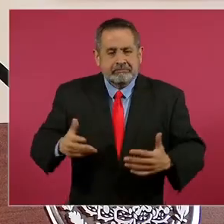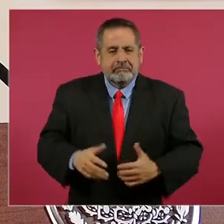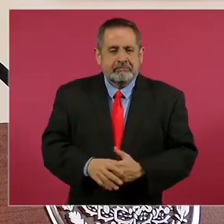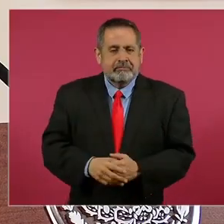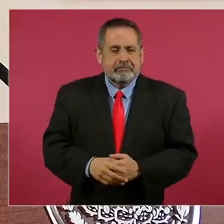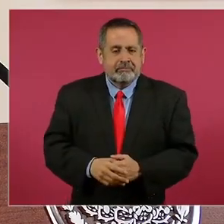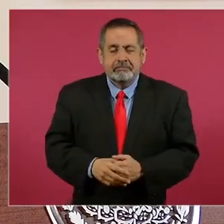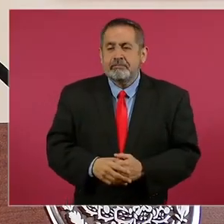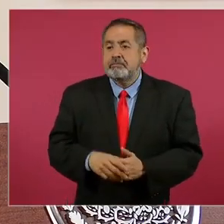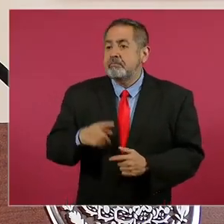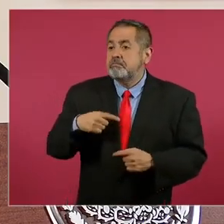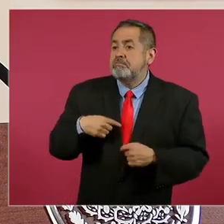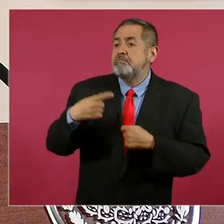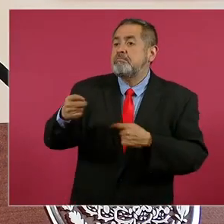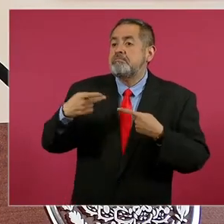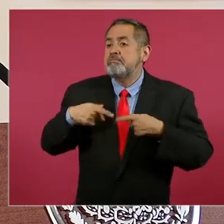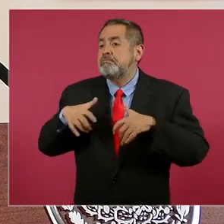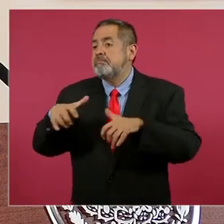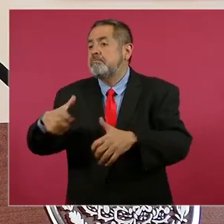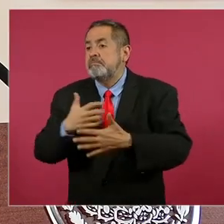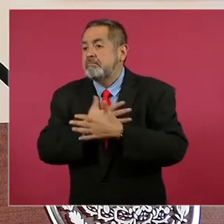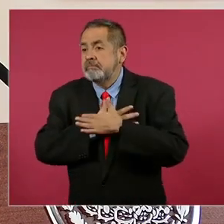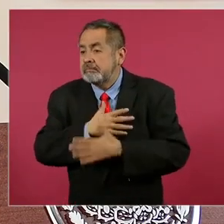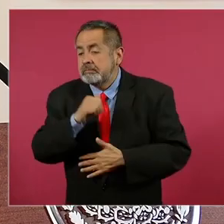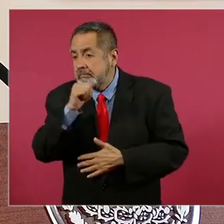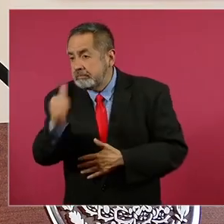Si no se le tiene amor al pueblo,